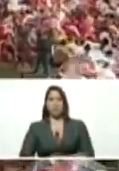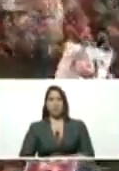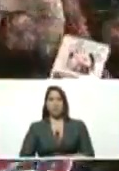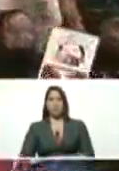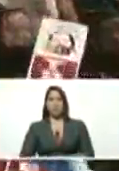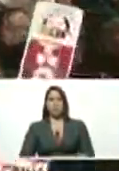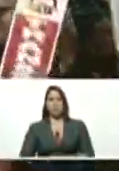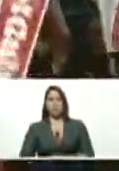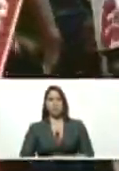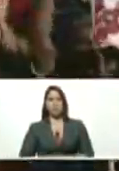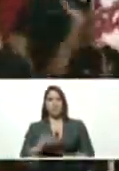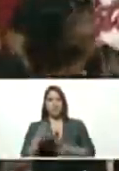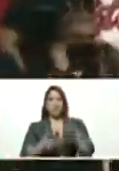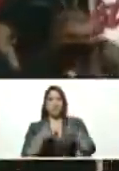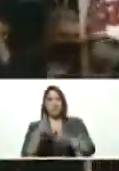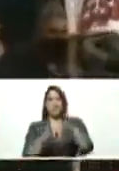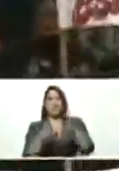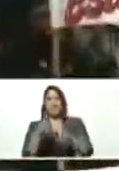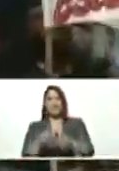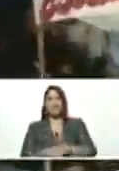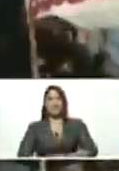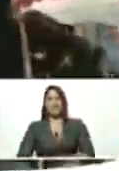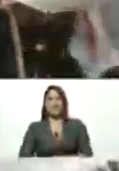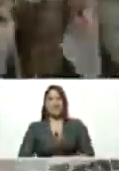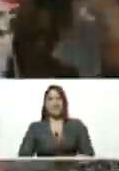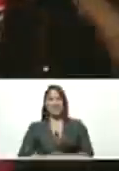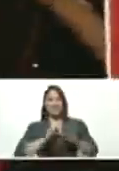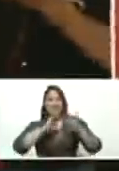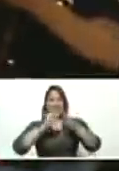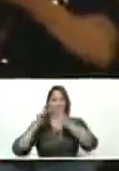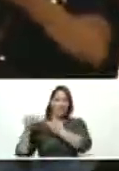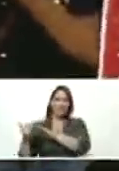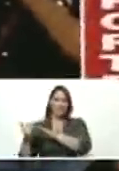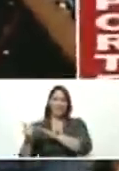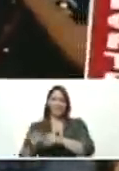ferrocarriles con una